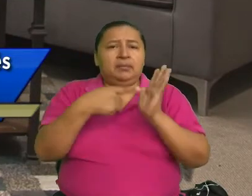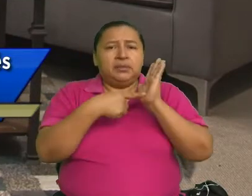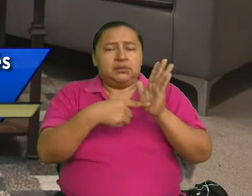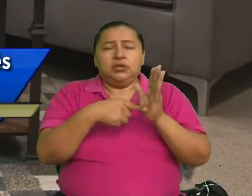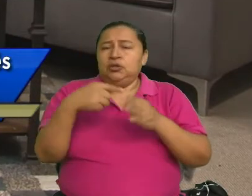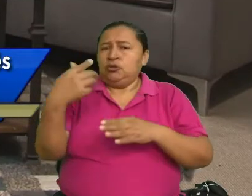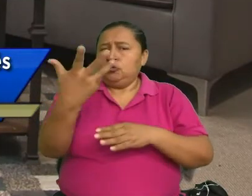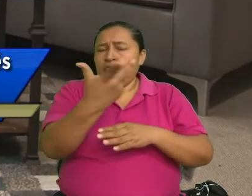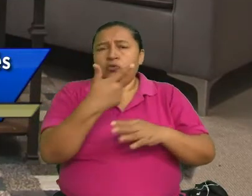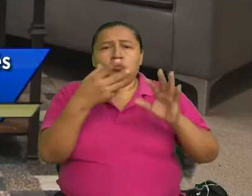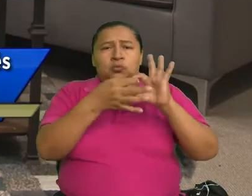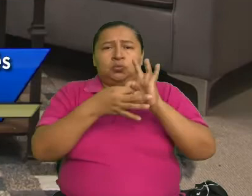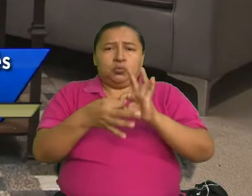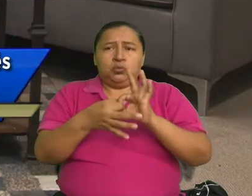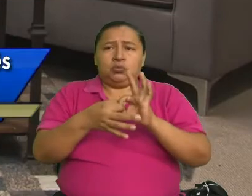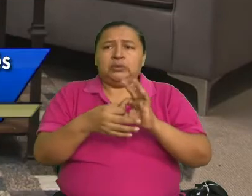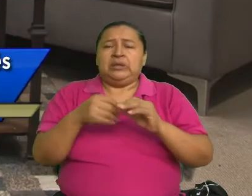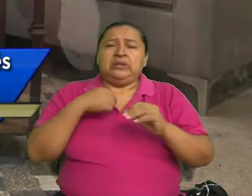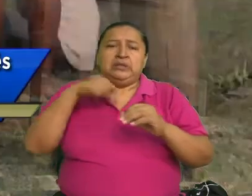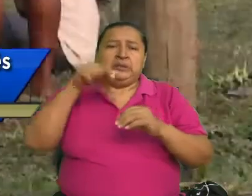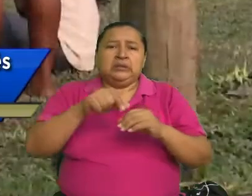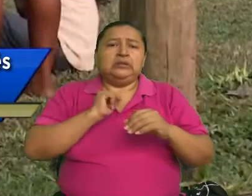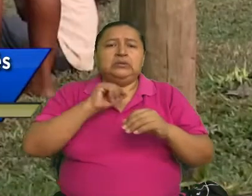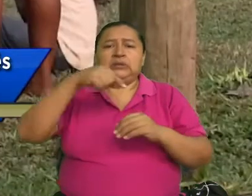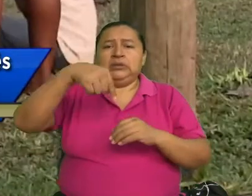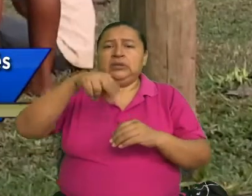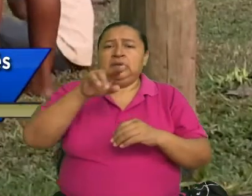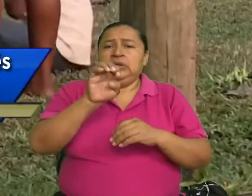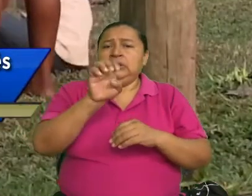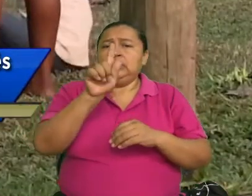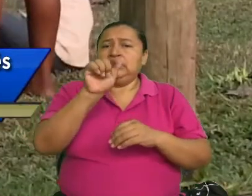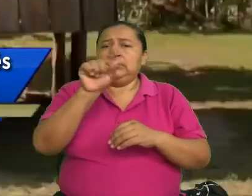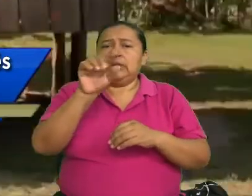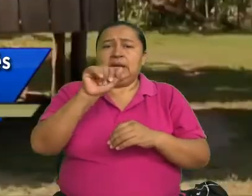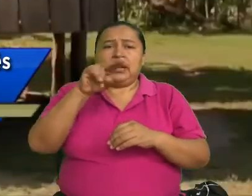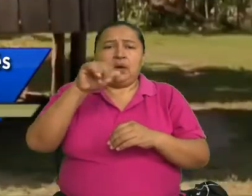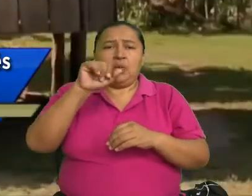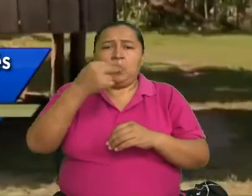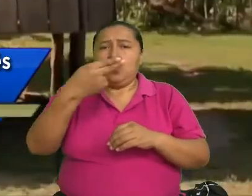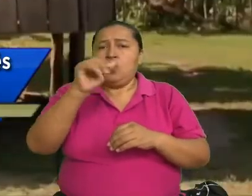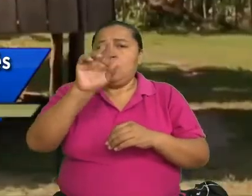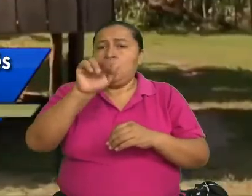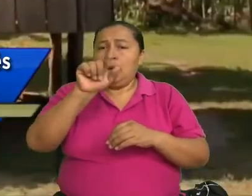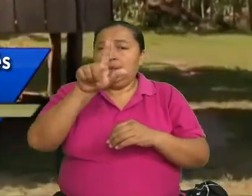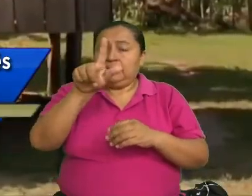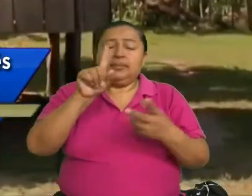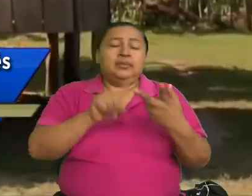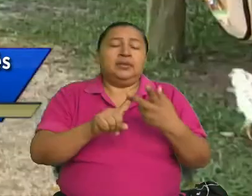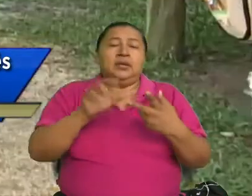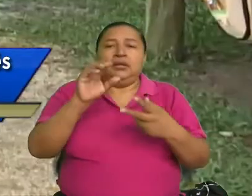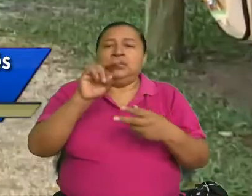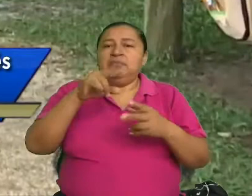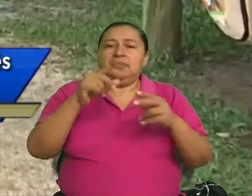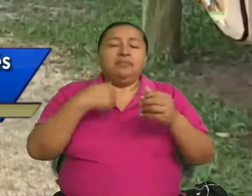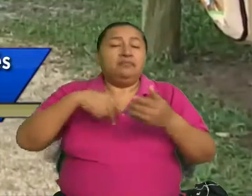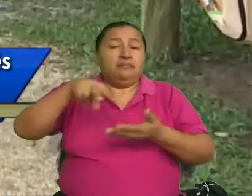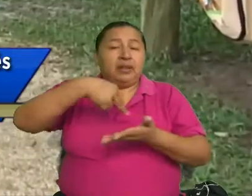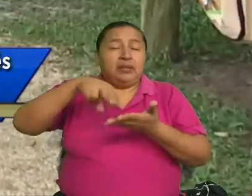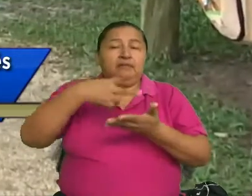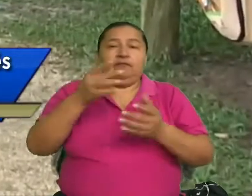los conjuntos, el Texanahual, el Quexanahual, el Ballet Folclórico Nicaragüense, el